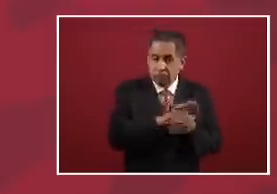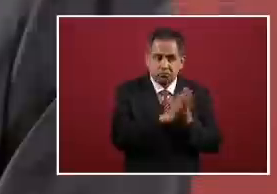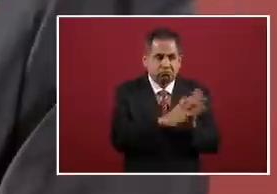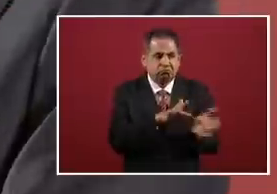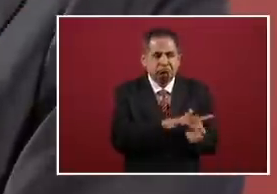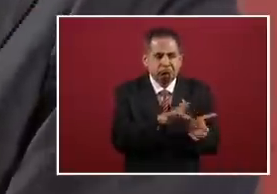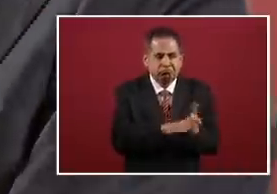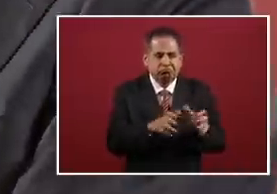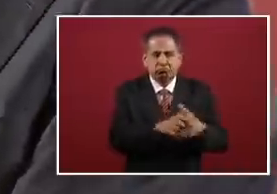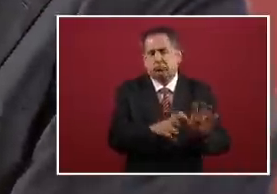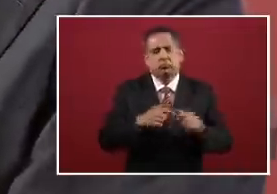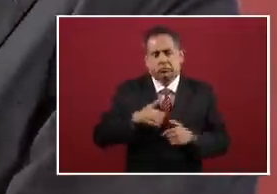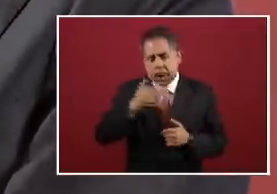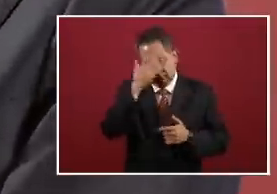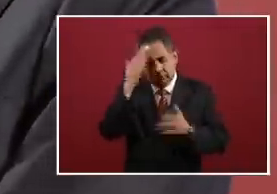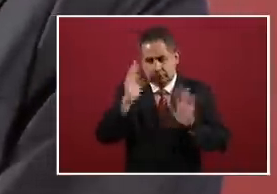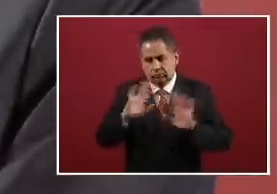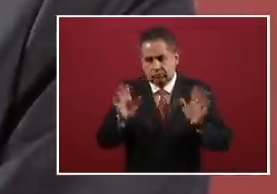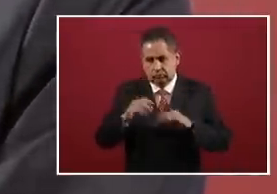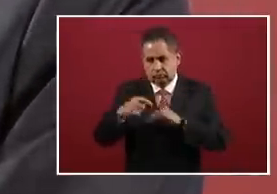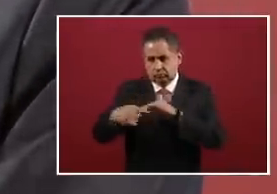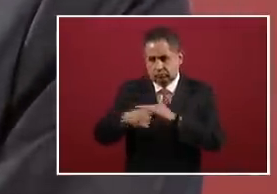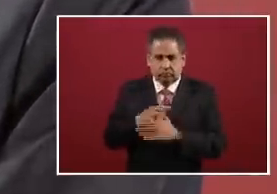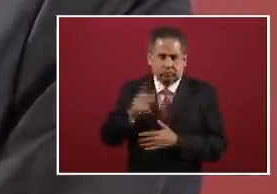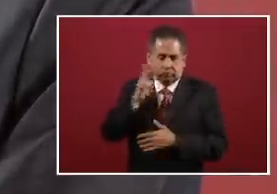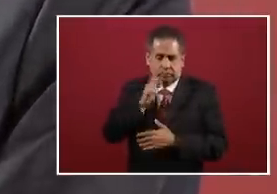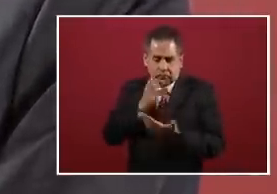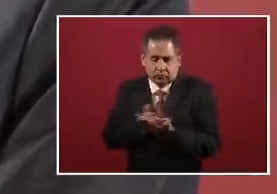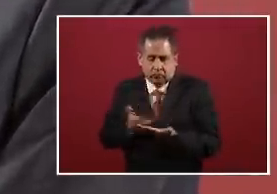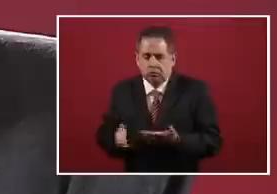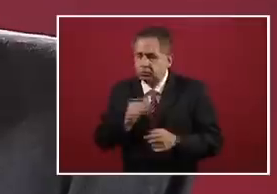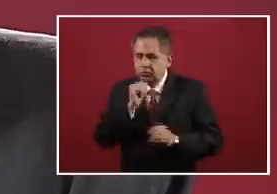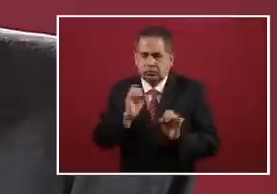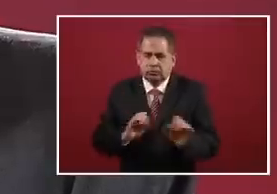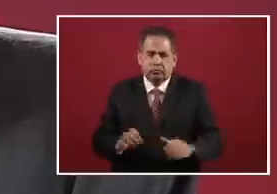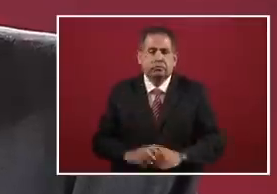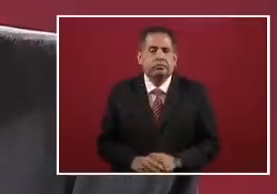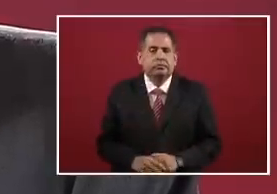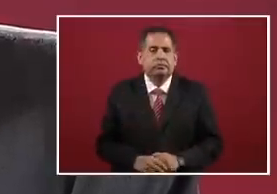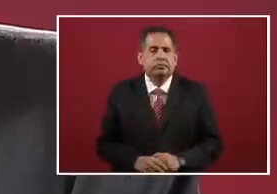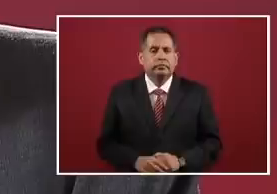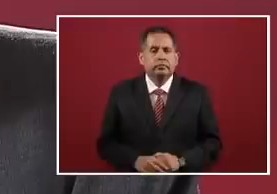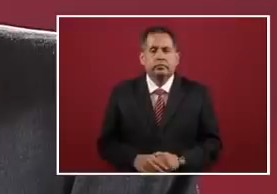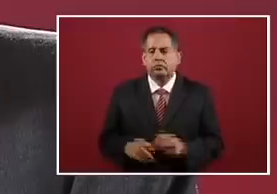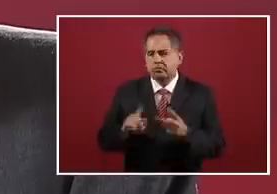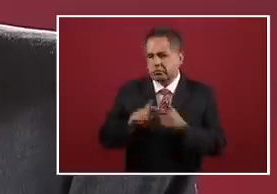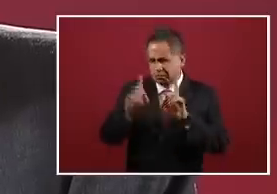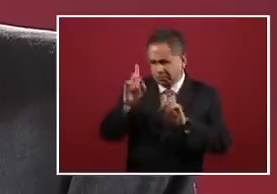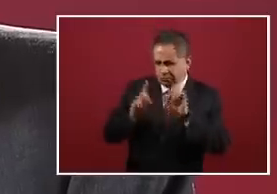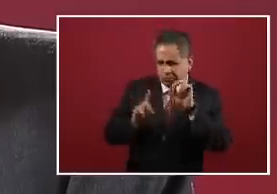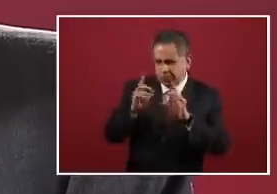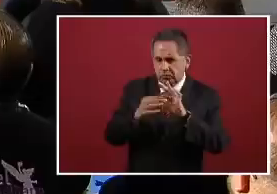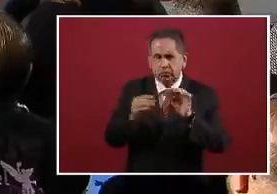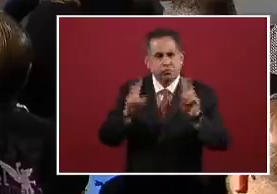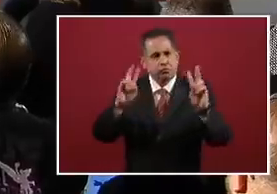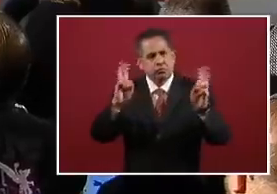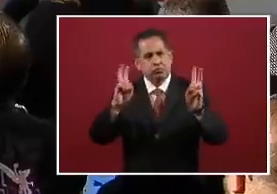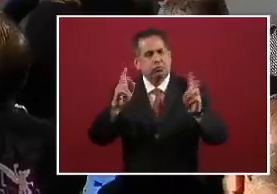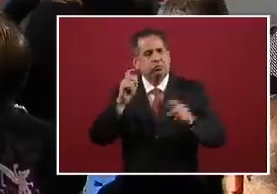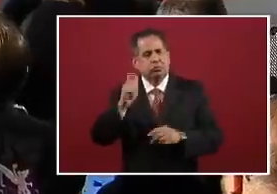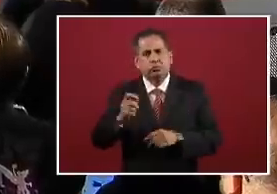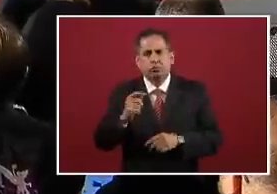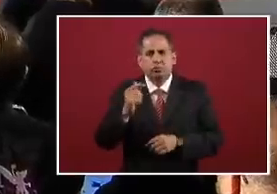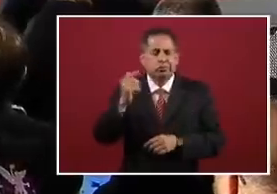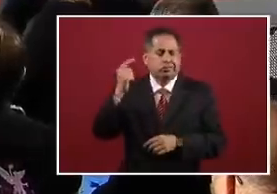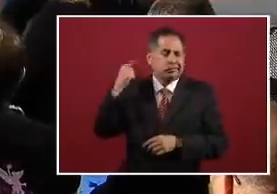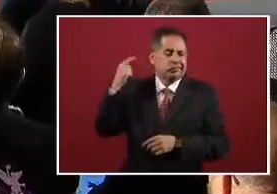apoyado esta acción. No tengo yo ese informe. Bien, presidente, una duda nada más en un tema que pues está desde